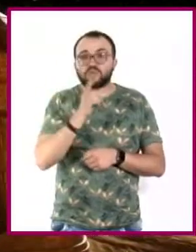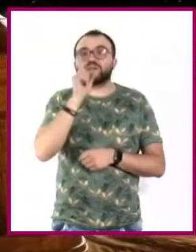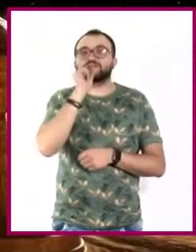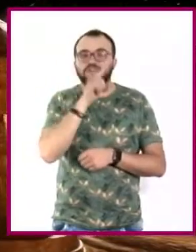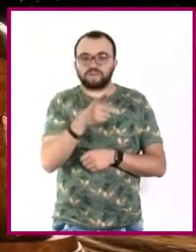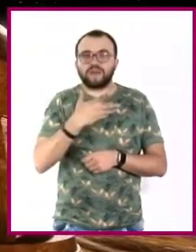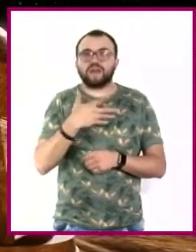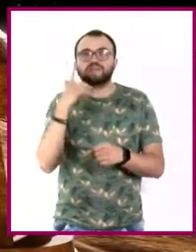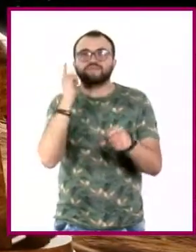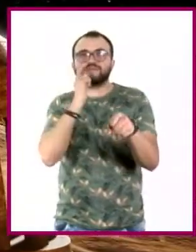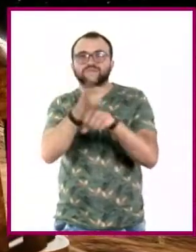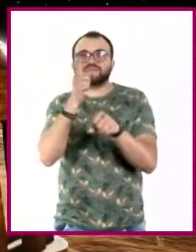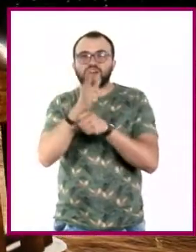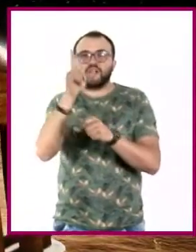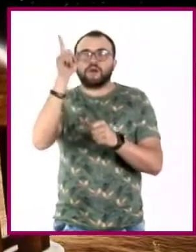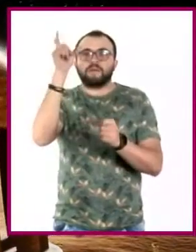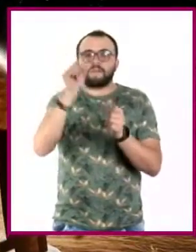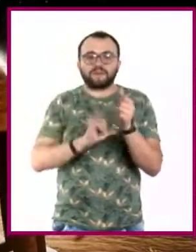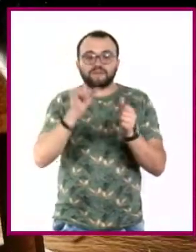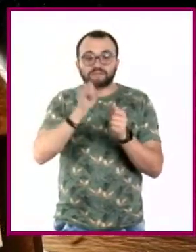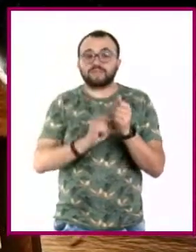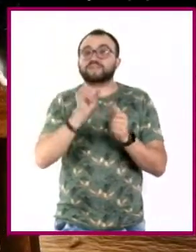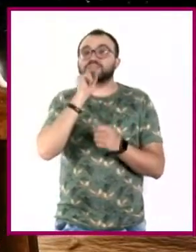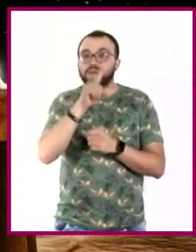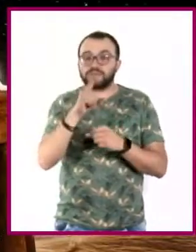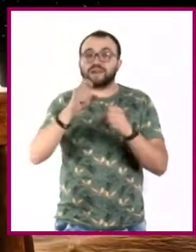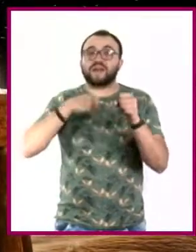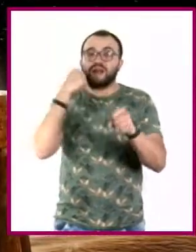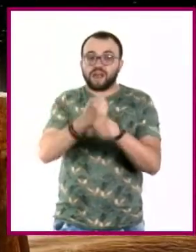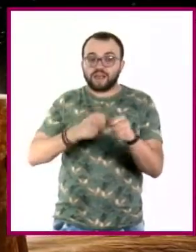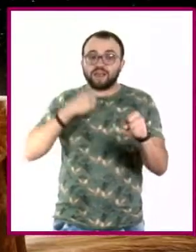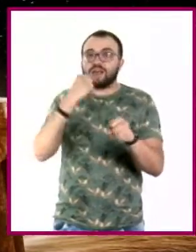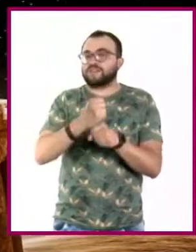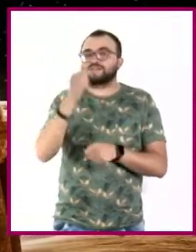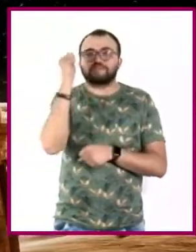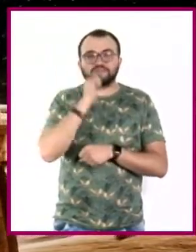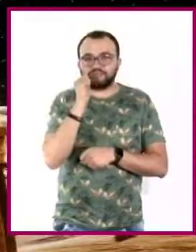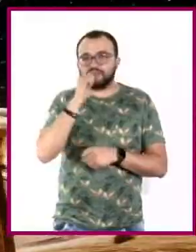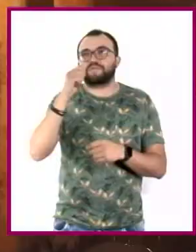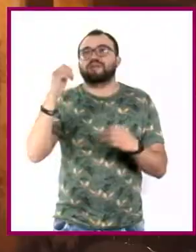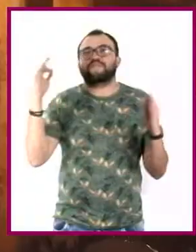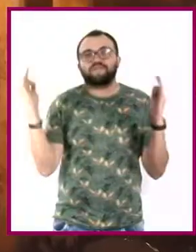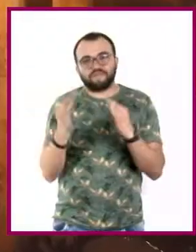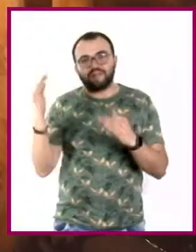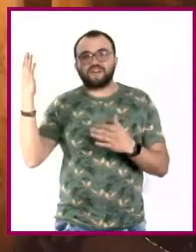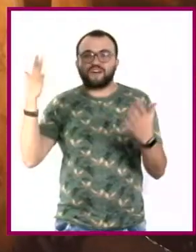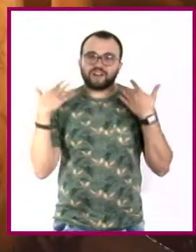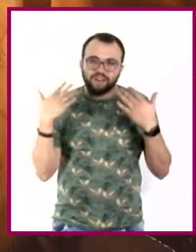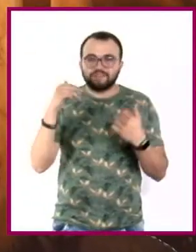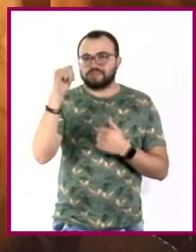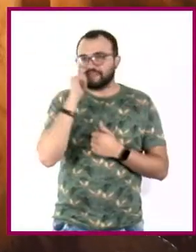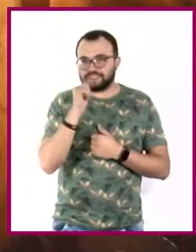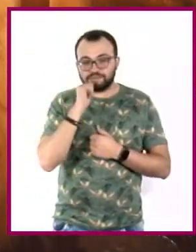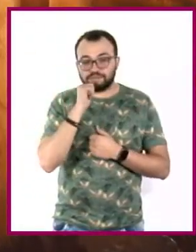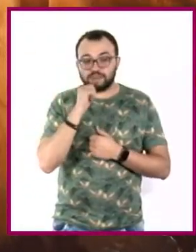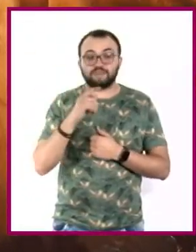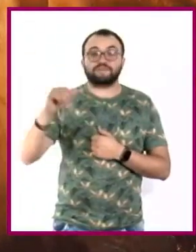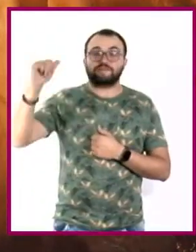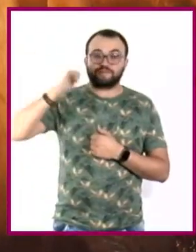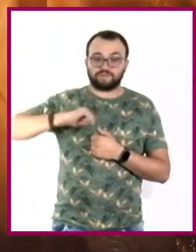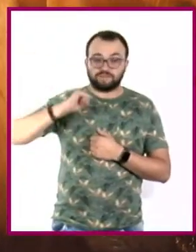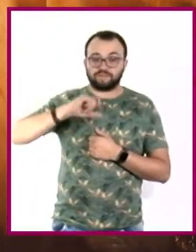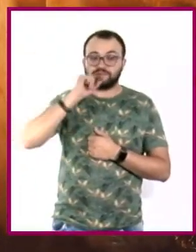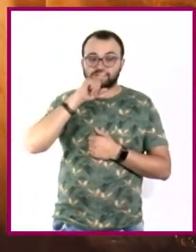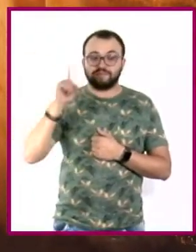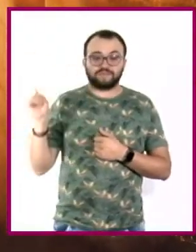y también, todos los años, las estaciones llegaban sin mayor interrupción. Tanto para los antiguos griegos como para las